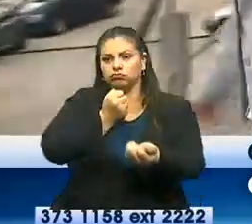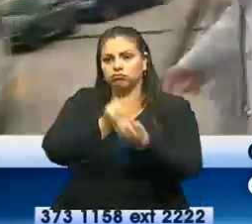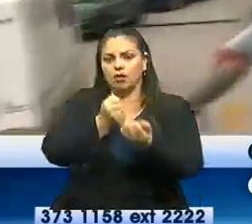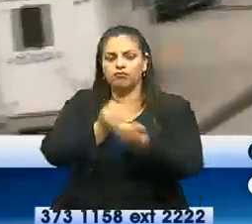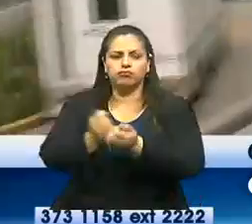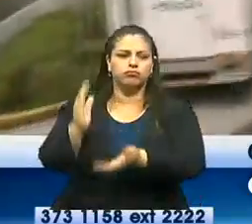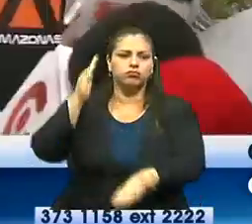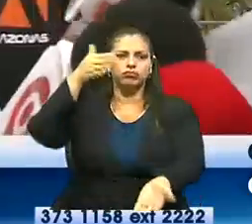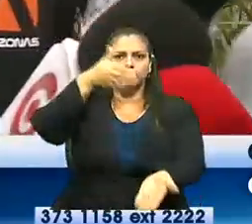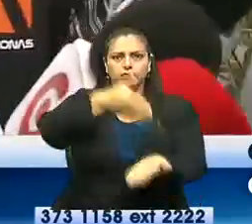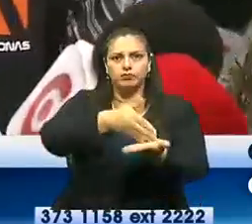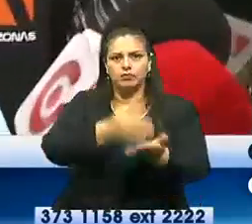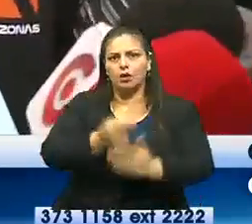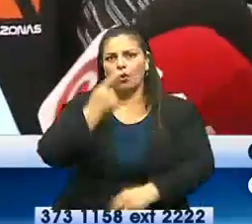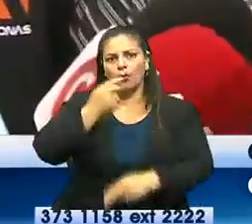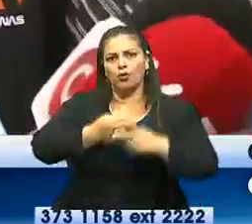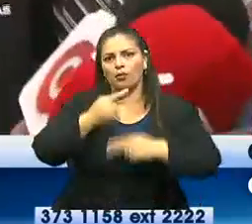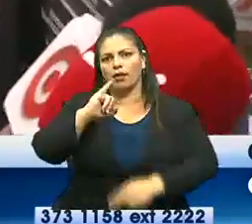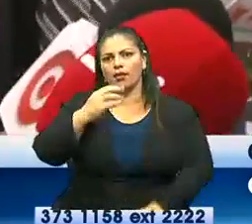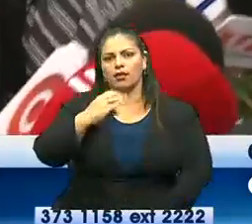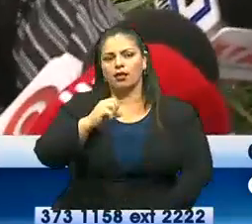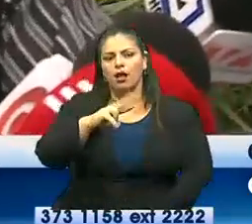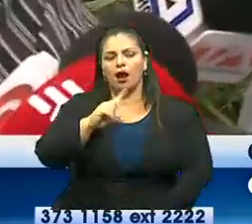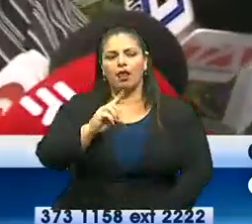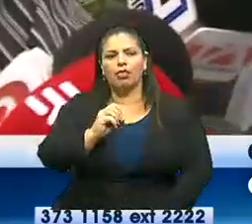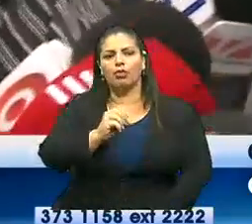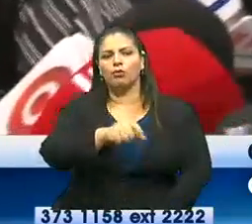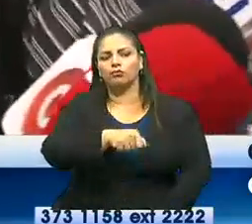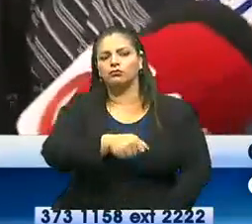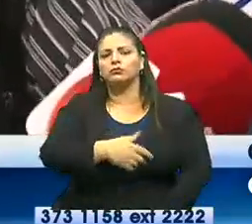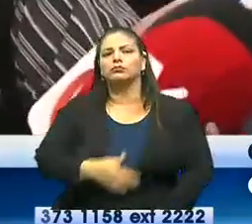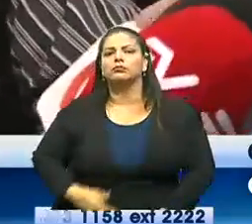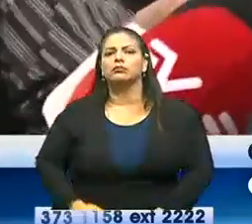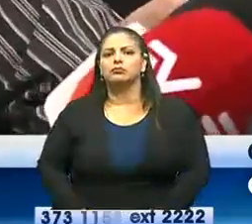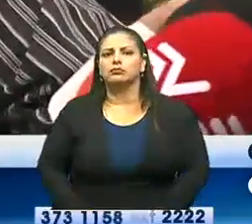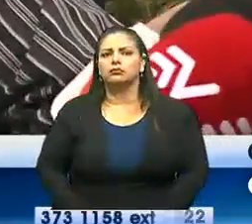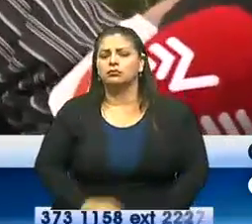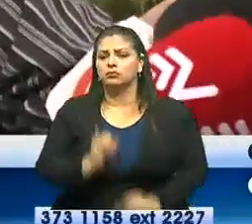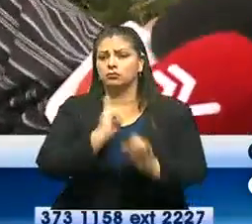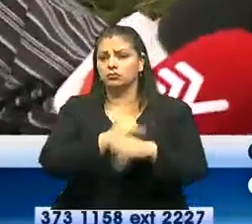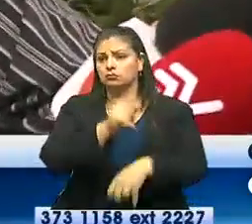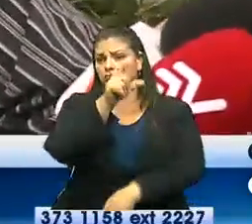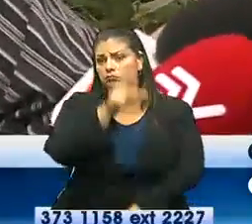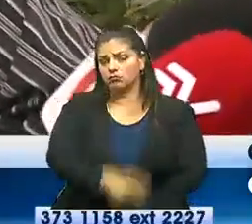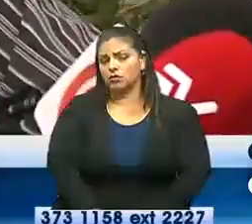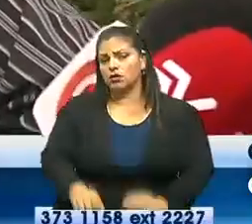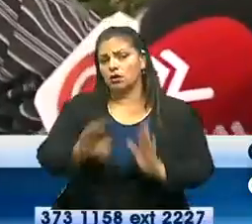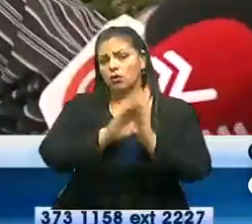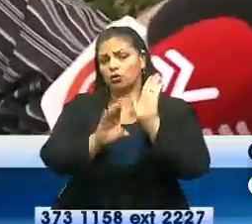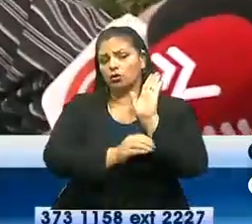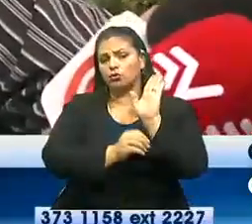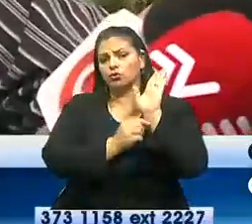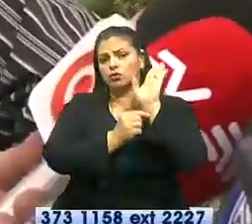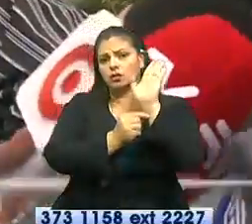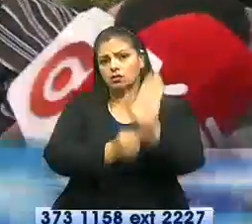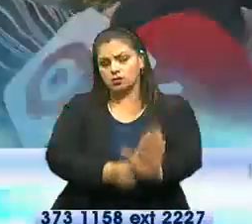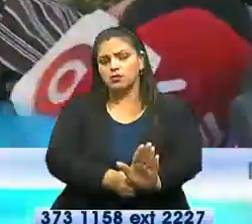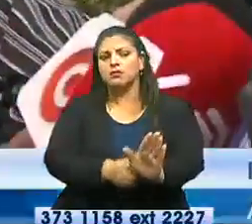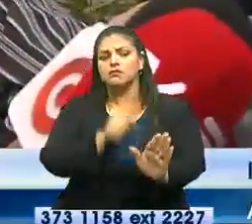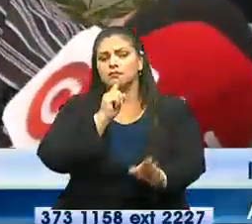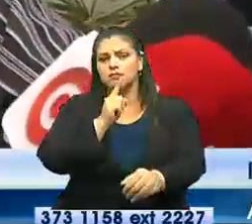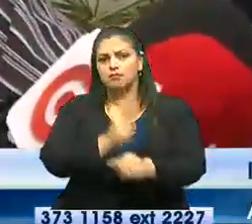material presentado. El estado de inocencia del ingeniero Rivera, tal como señala la Constitución de la República, se